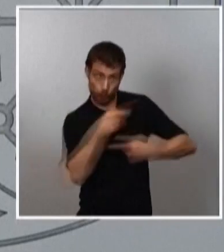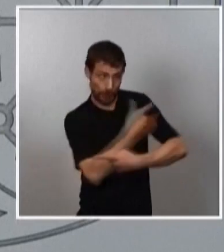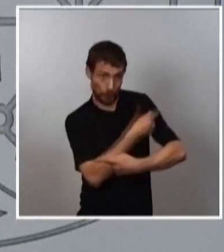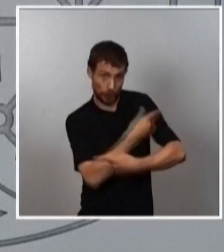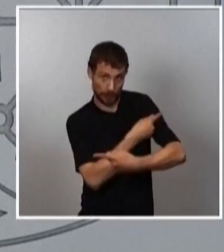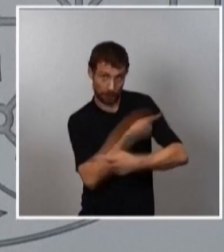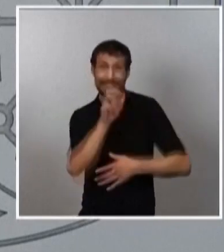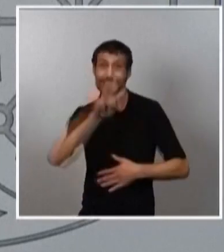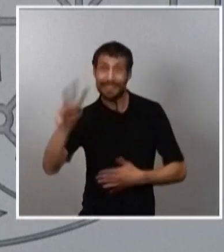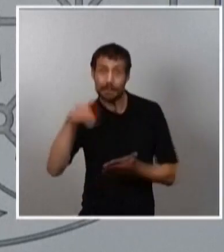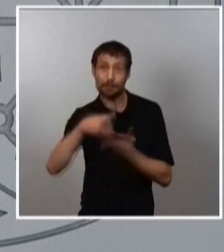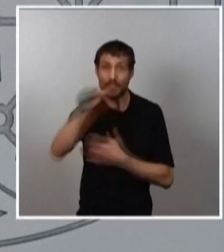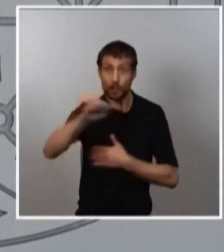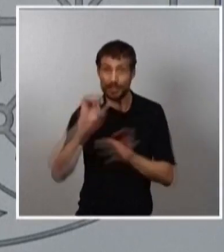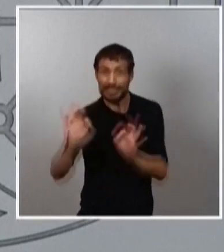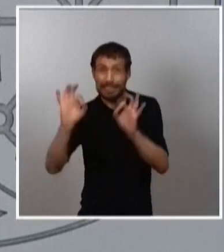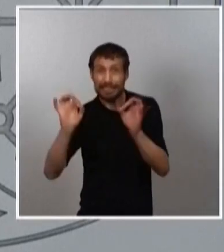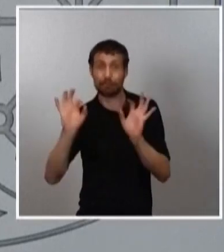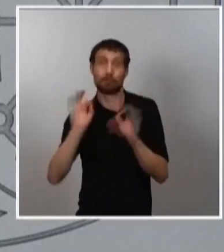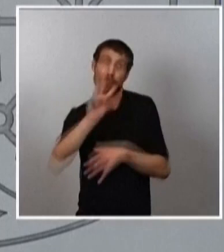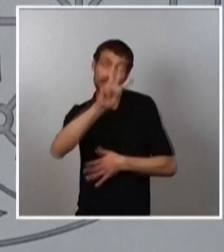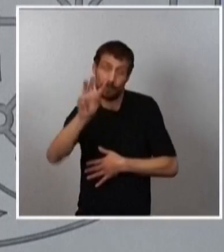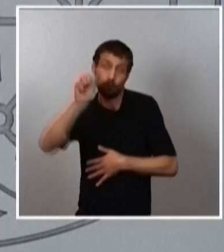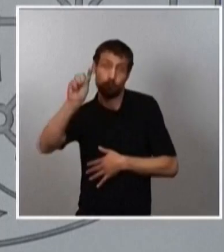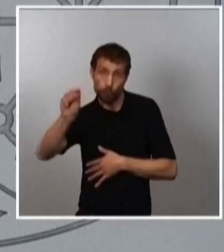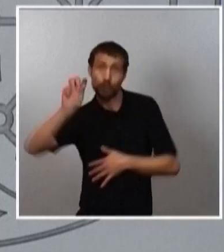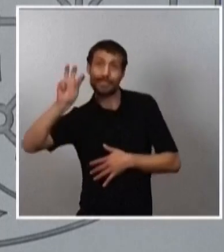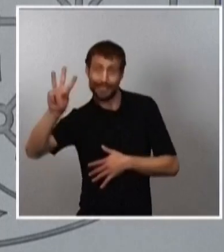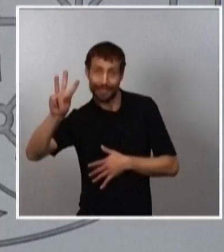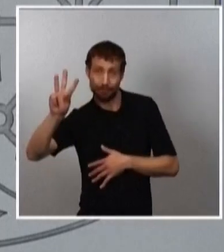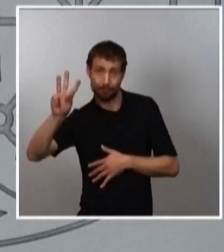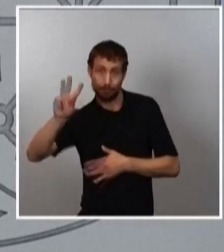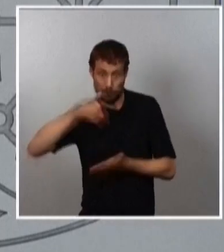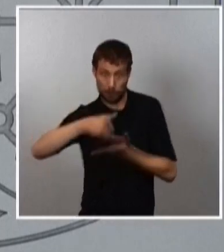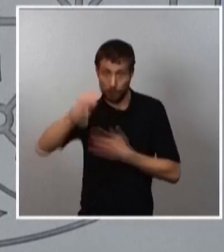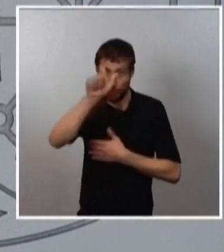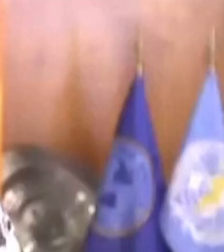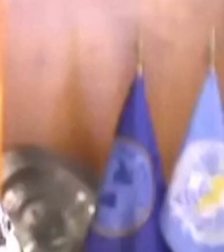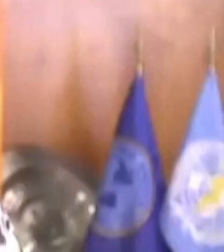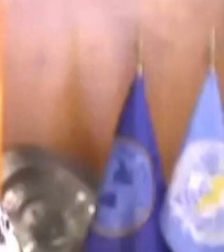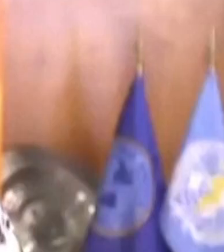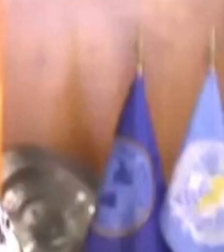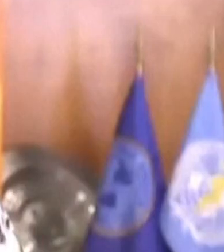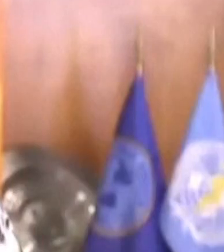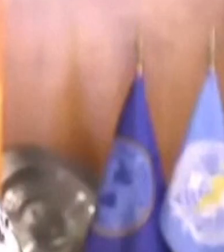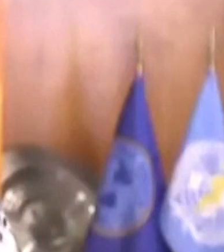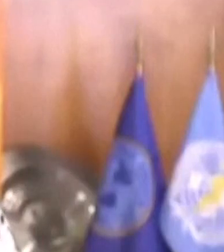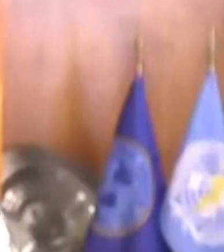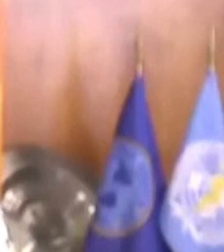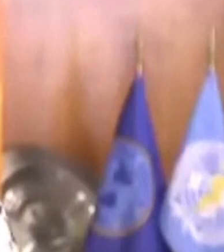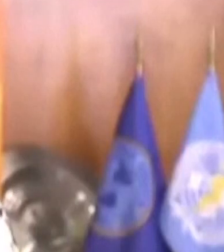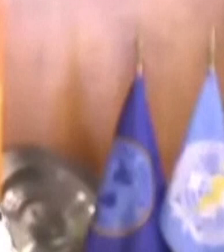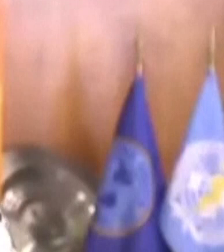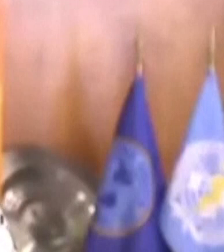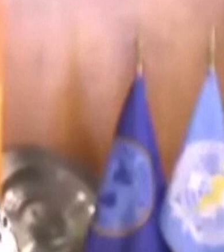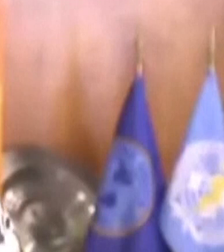millones concretamente 33.3 millones de personas con pauta completa no obstante en la organización